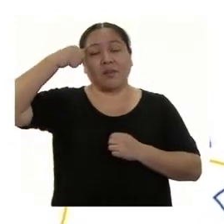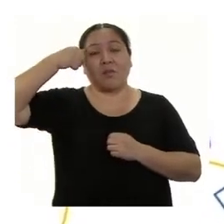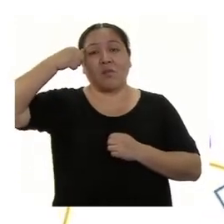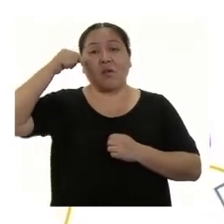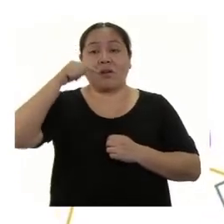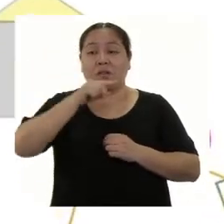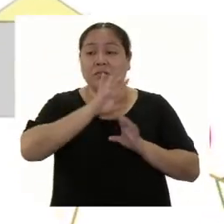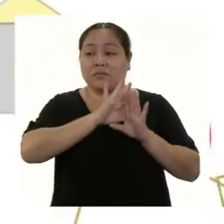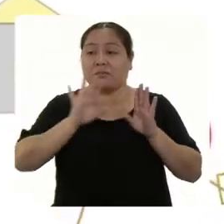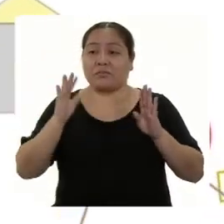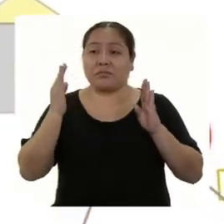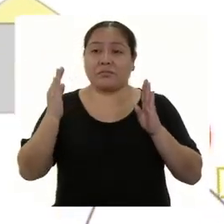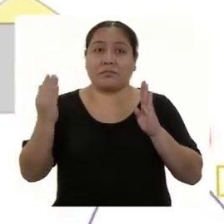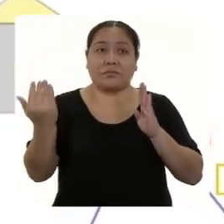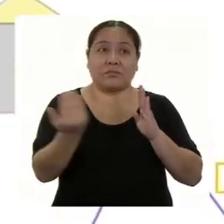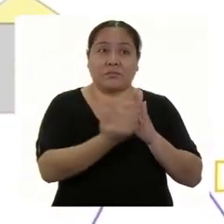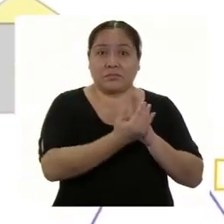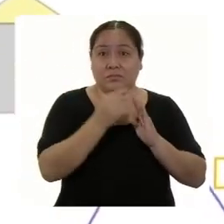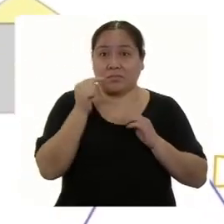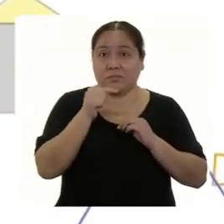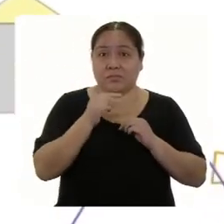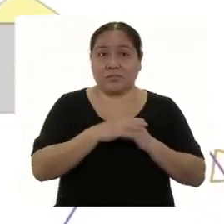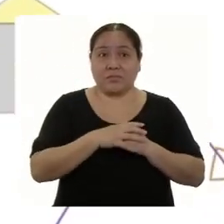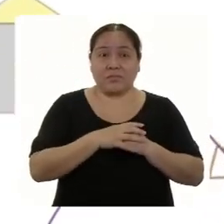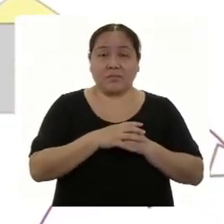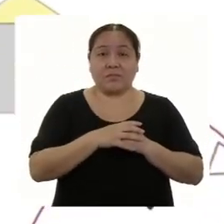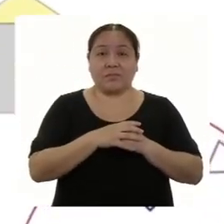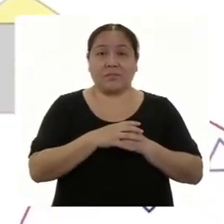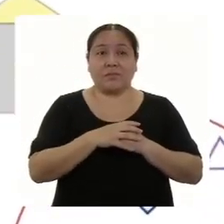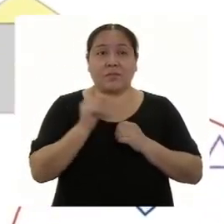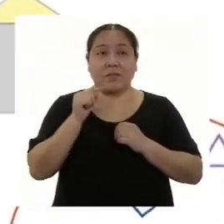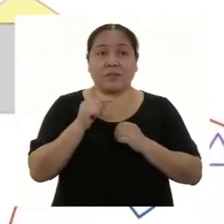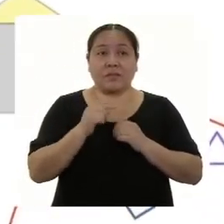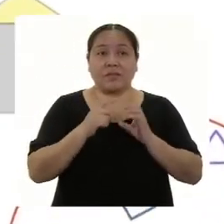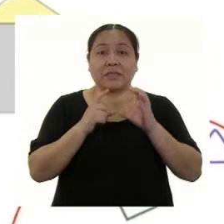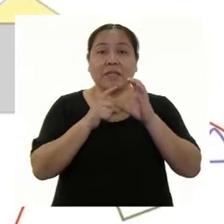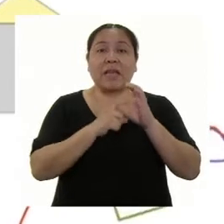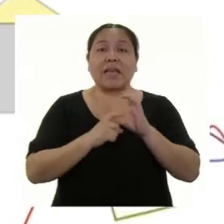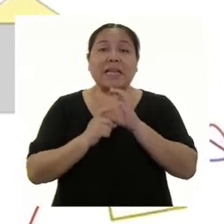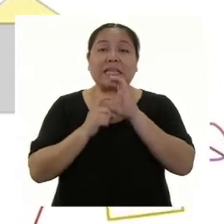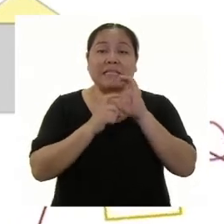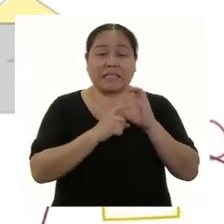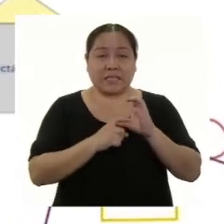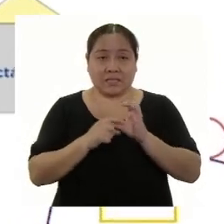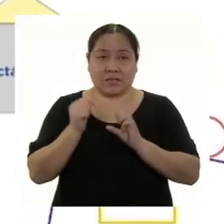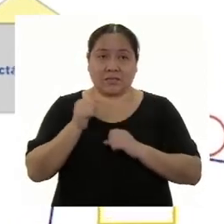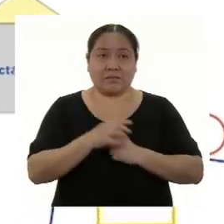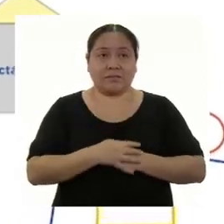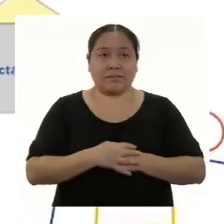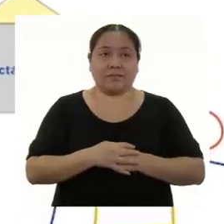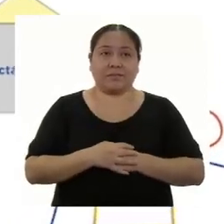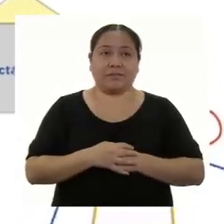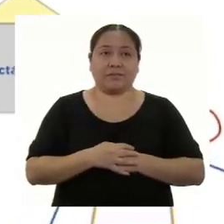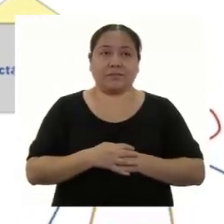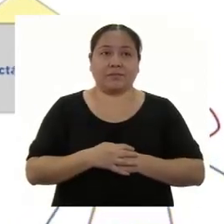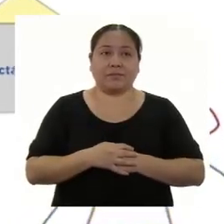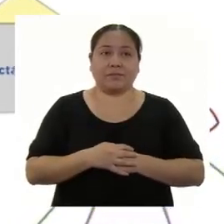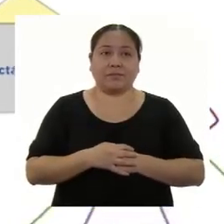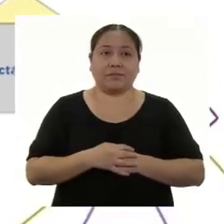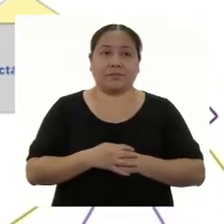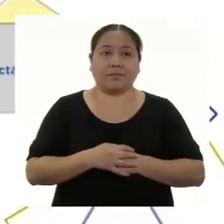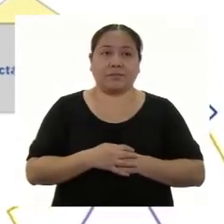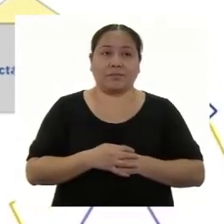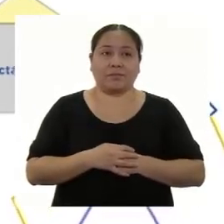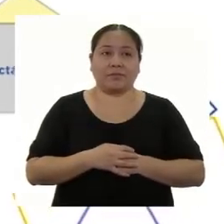caras laterales del prisma rectangular son las que están sombreadas de color gris. Aquí veo que